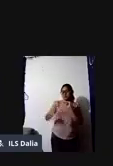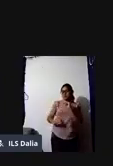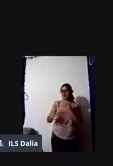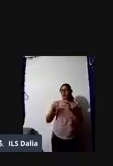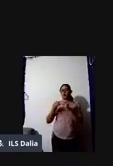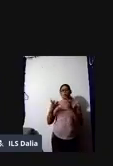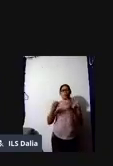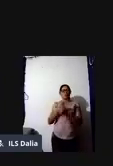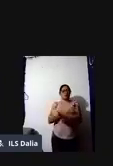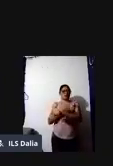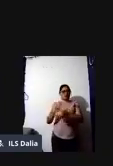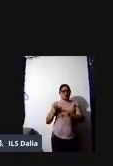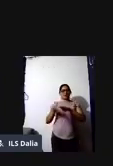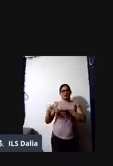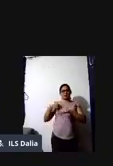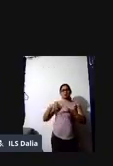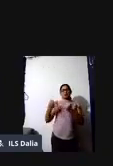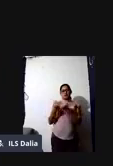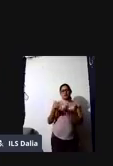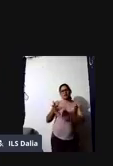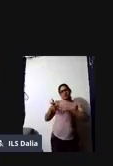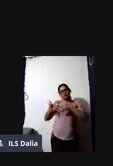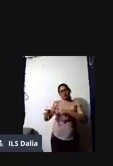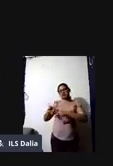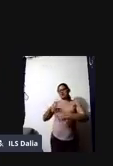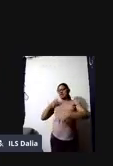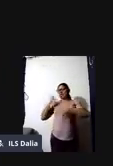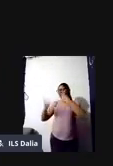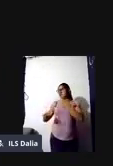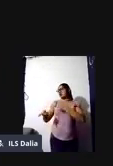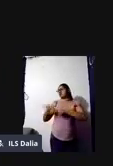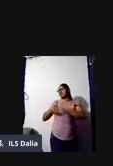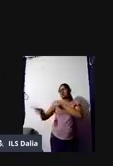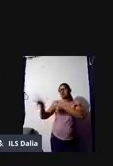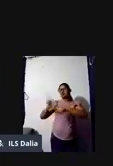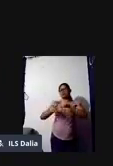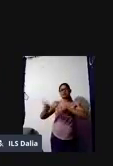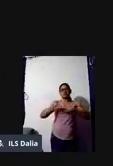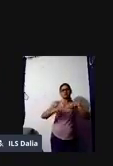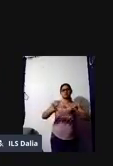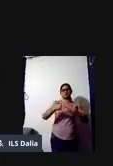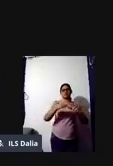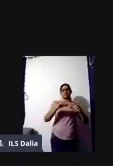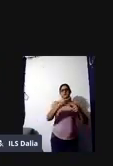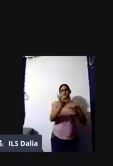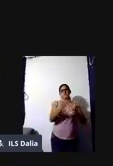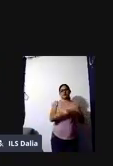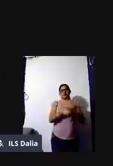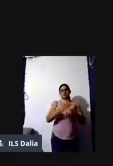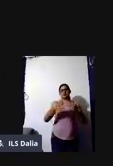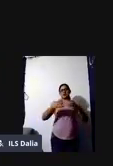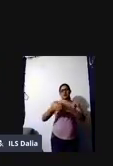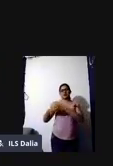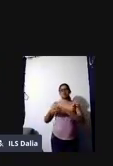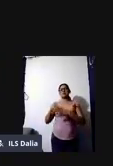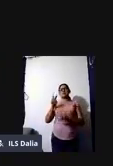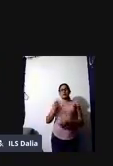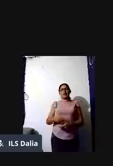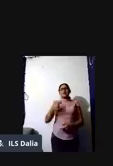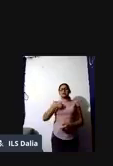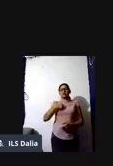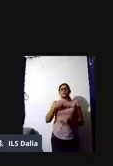a mis compañeras y compañeros. No, ya hasta remetí con otras compañeras y compañeros de otras áreas. Bueno, sí ando muy irritable,